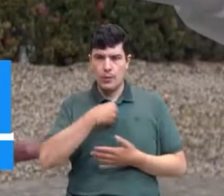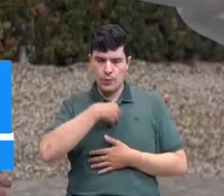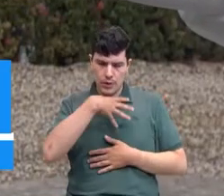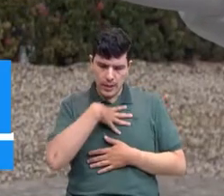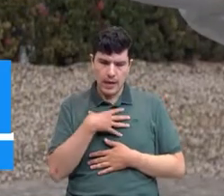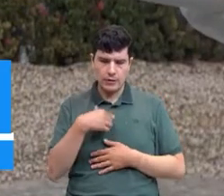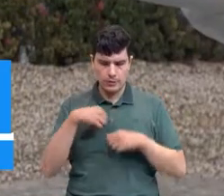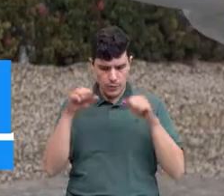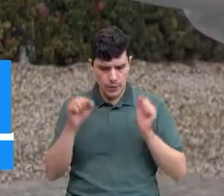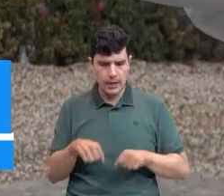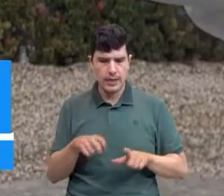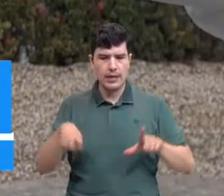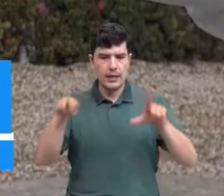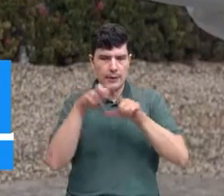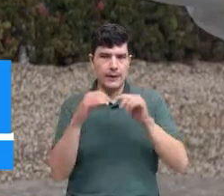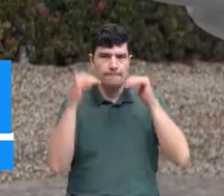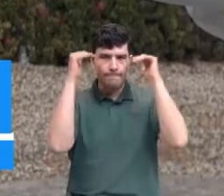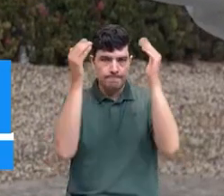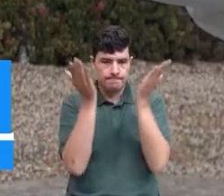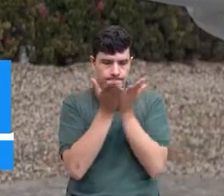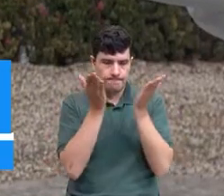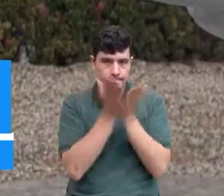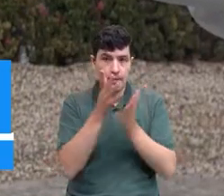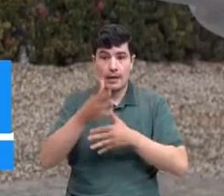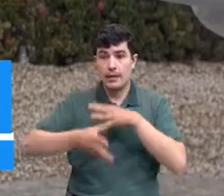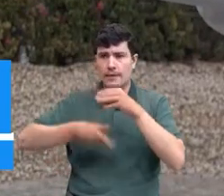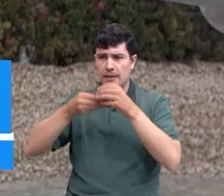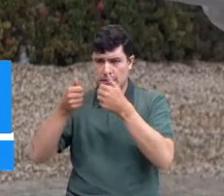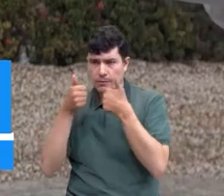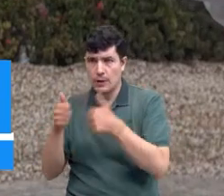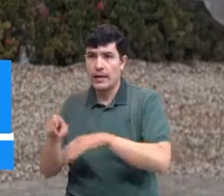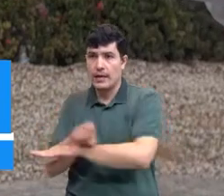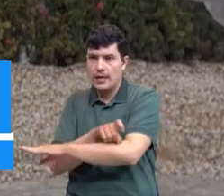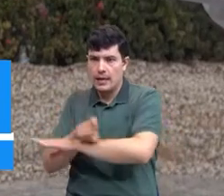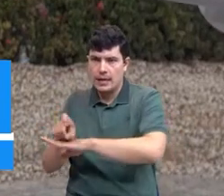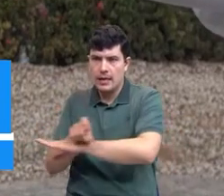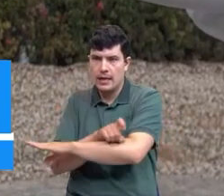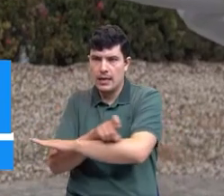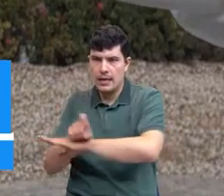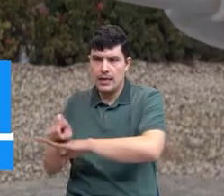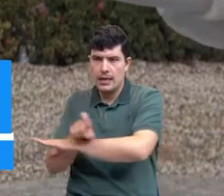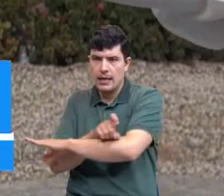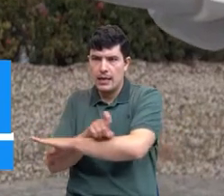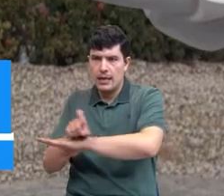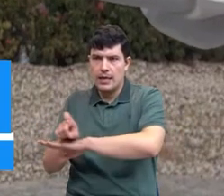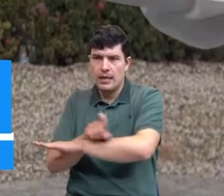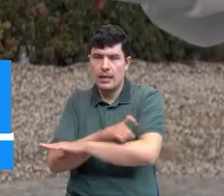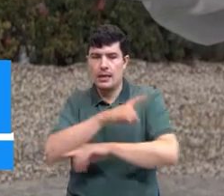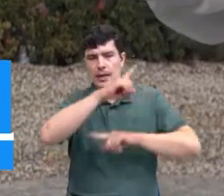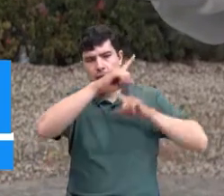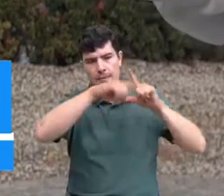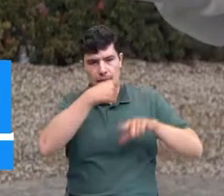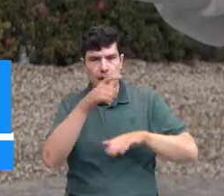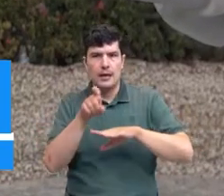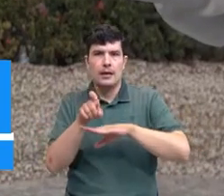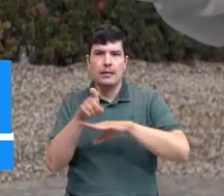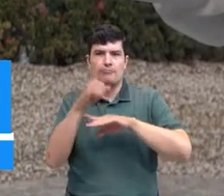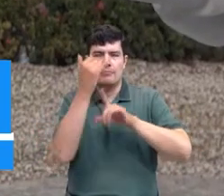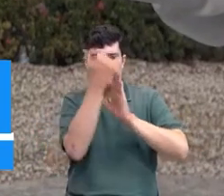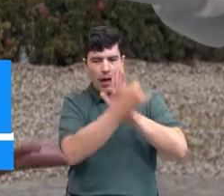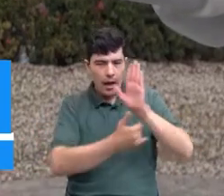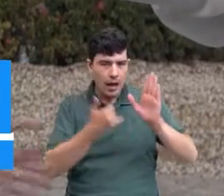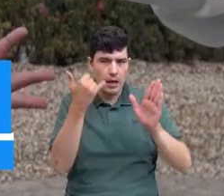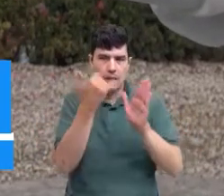lo que es necesario. Una buena impresora, porque ya que nos envían imágenes y